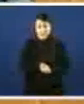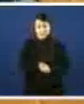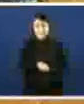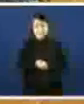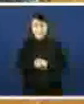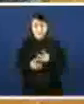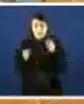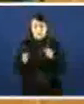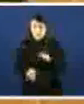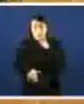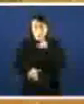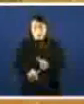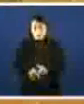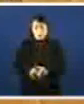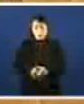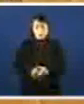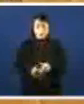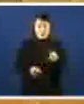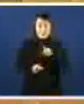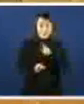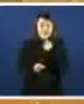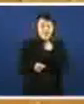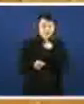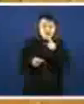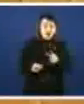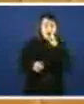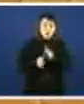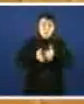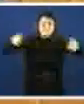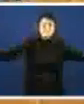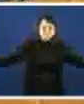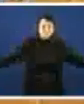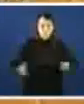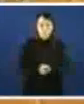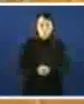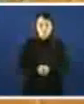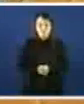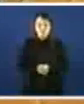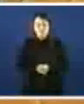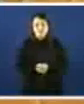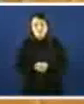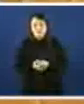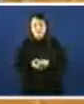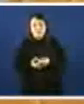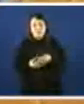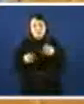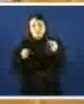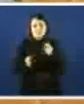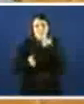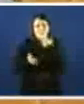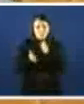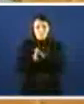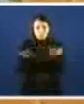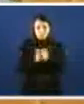agora. Tampouco se votaba a gallope, non sei se en burro, da cabalo, no de Don Quijote ou no